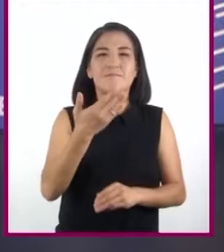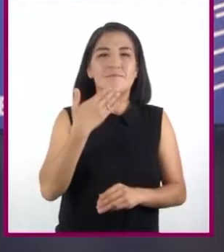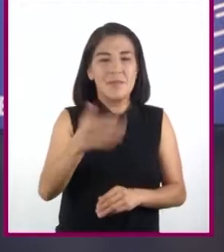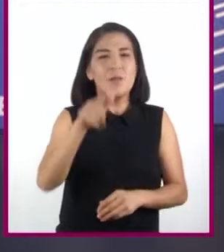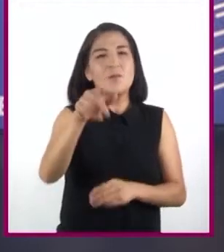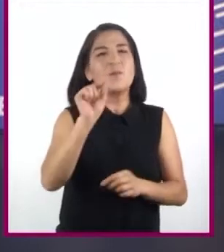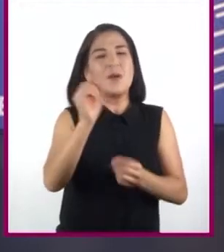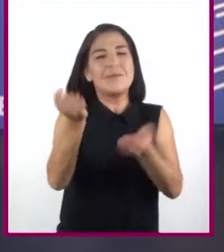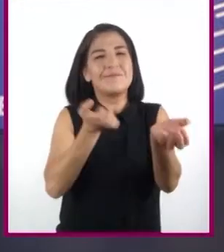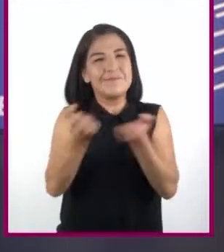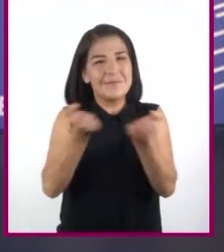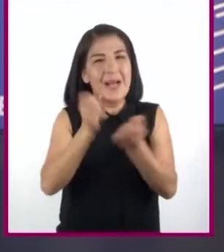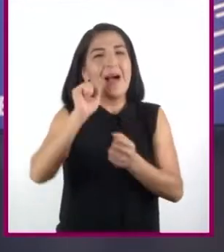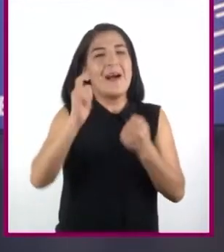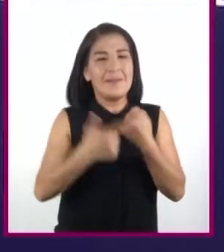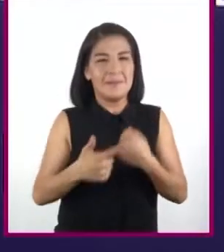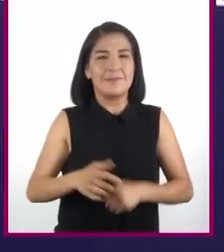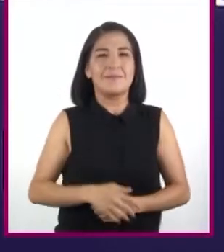de actividad física.